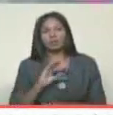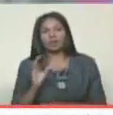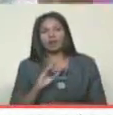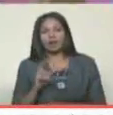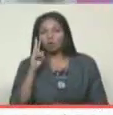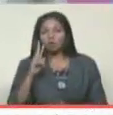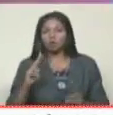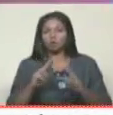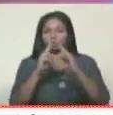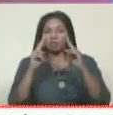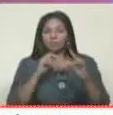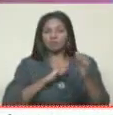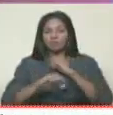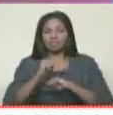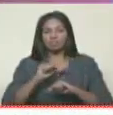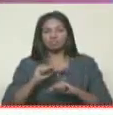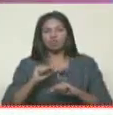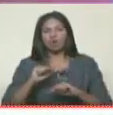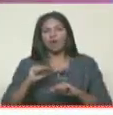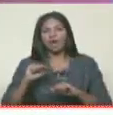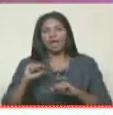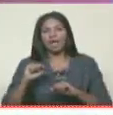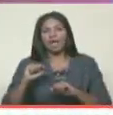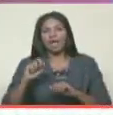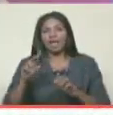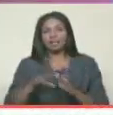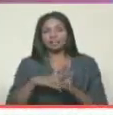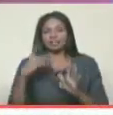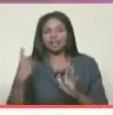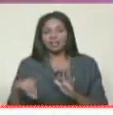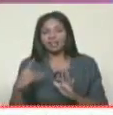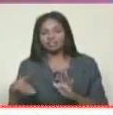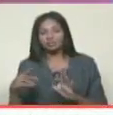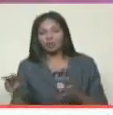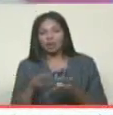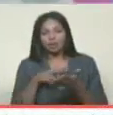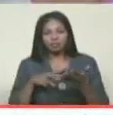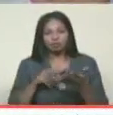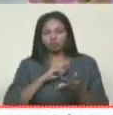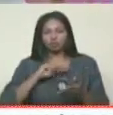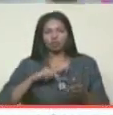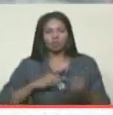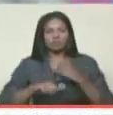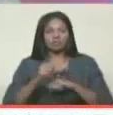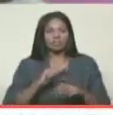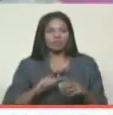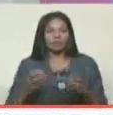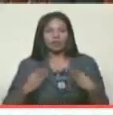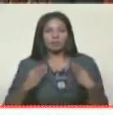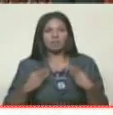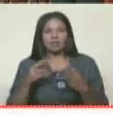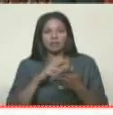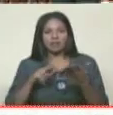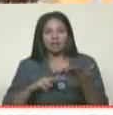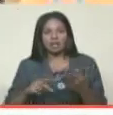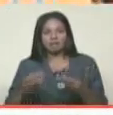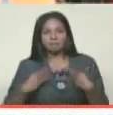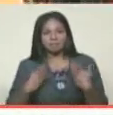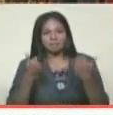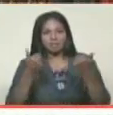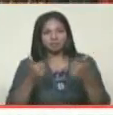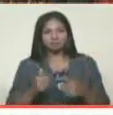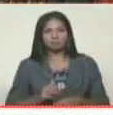compatriotas, defendiendo el derecho a la lectura, porque nosotros defendemos la vida y leer es vida. La